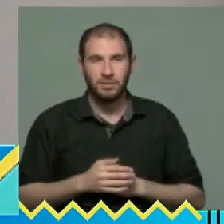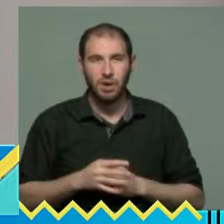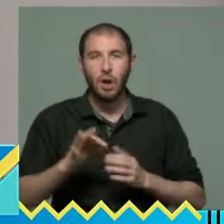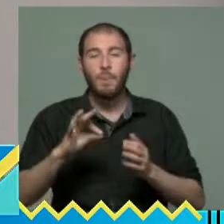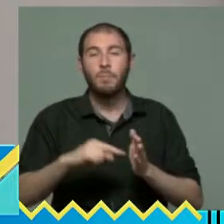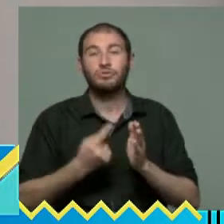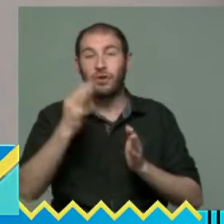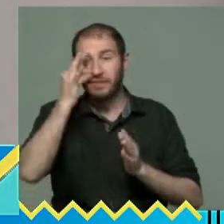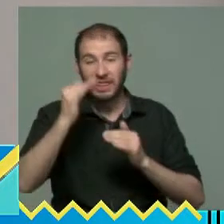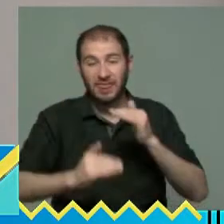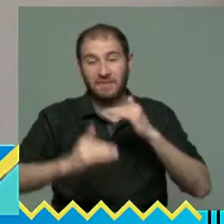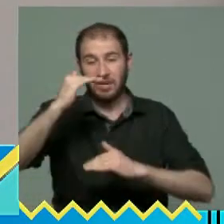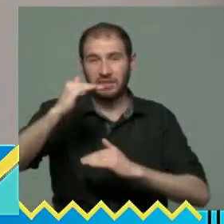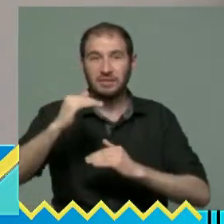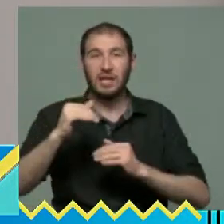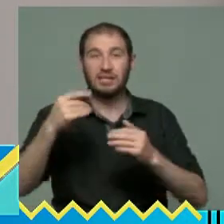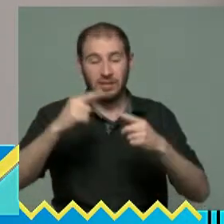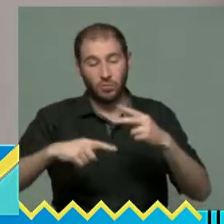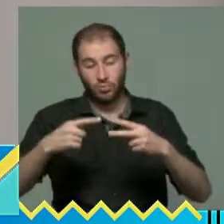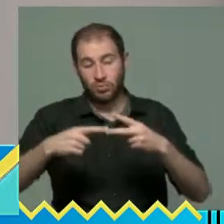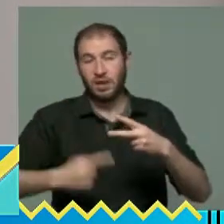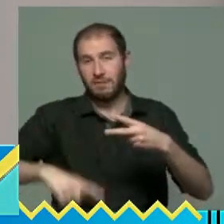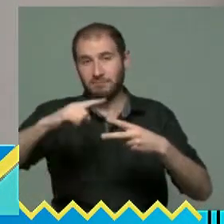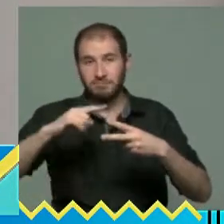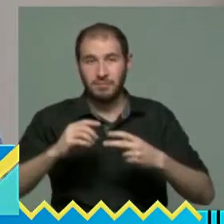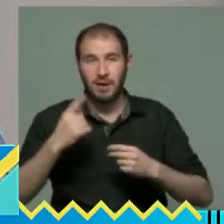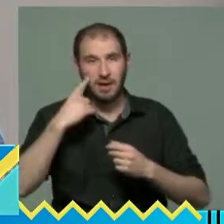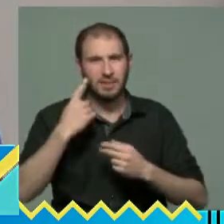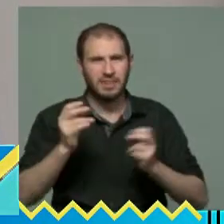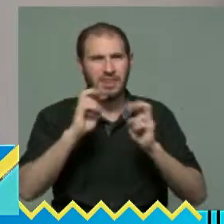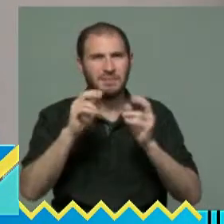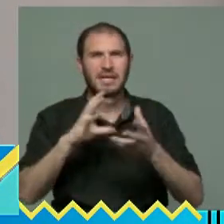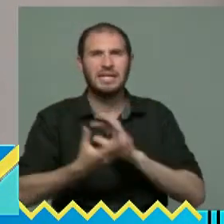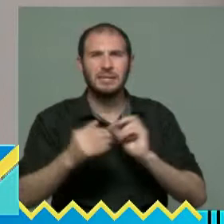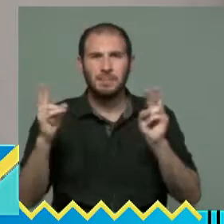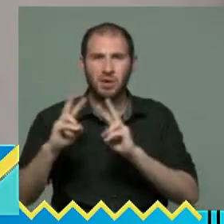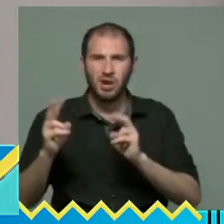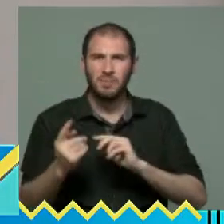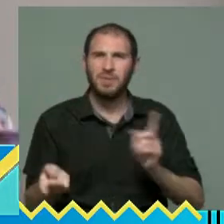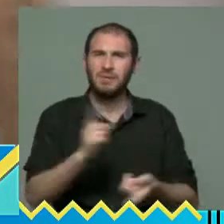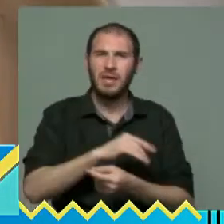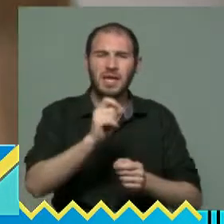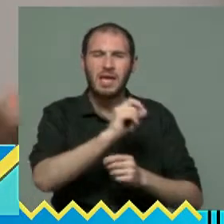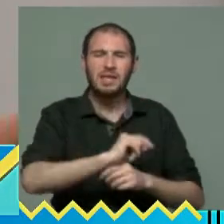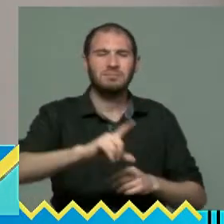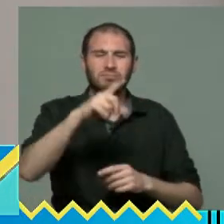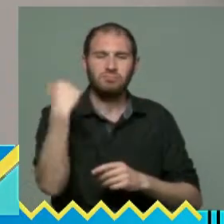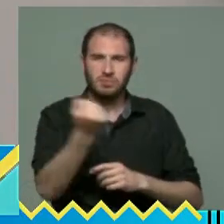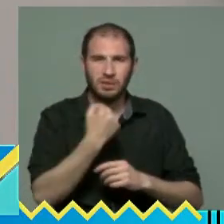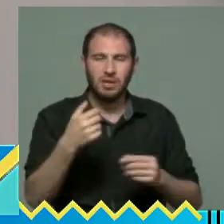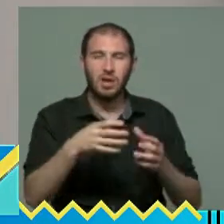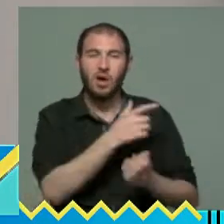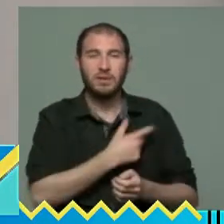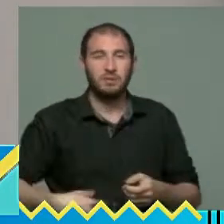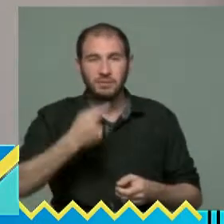20 puntos de diferencia que le saca el segundo tienen más que ver con la crisis del peronismo que con un crecimiento exponencial del